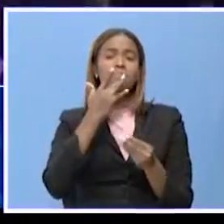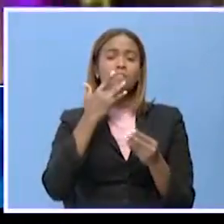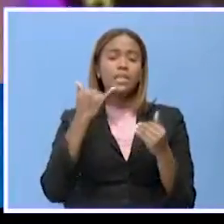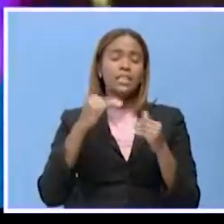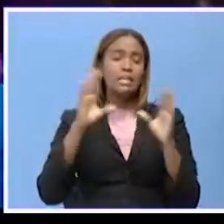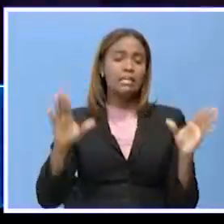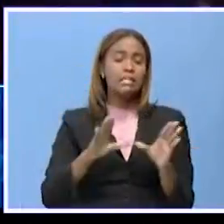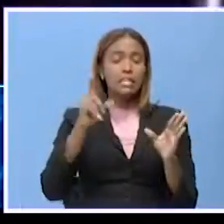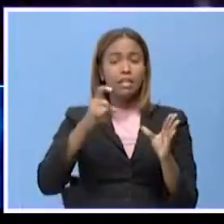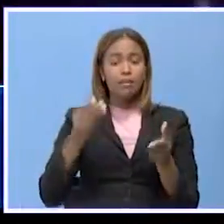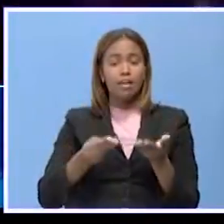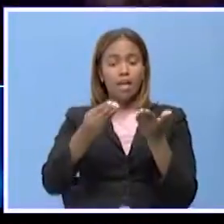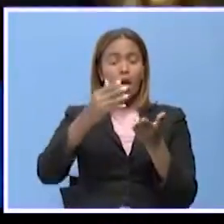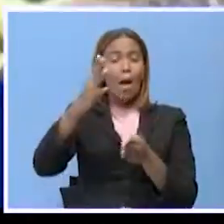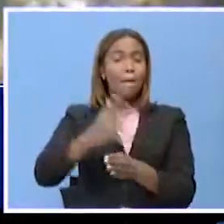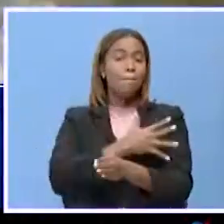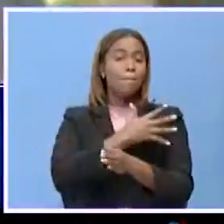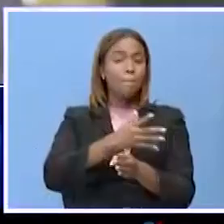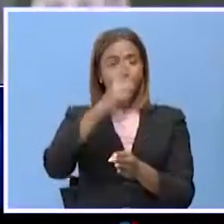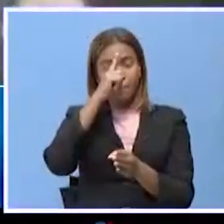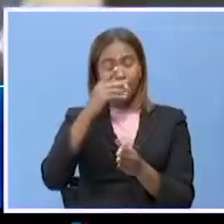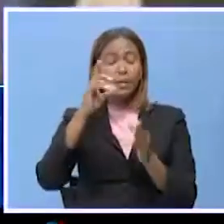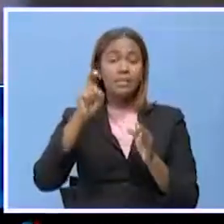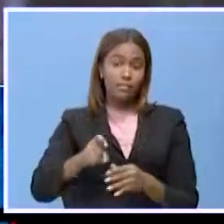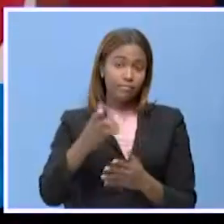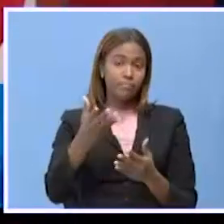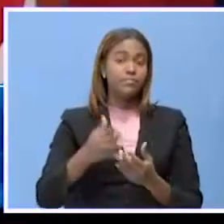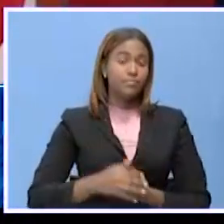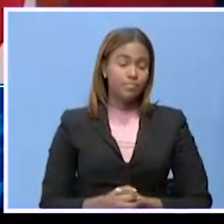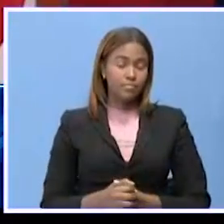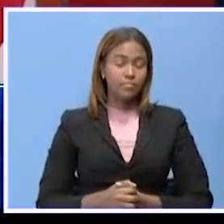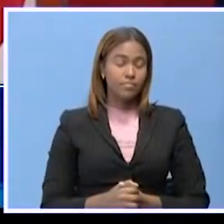naciones donde colocar la música local es de forma obligatoria.